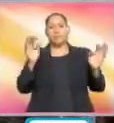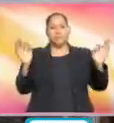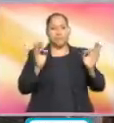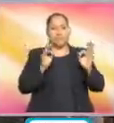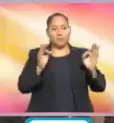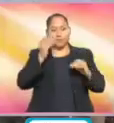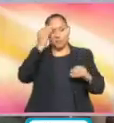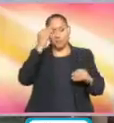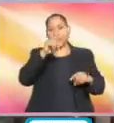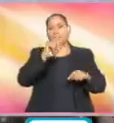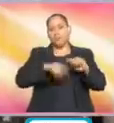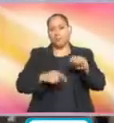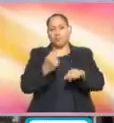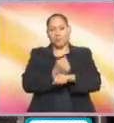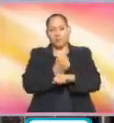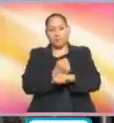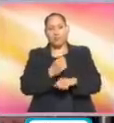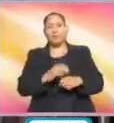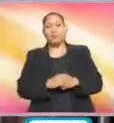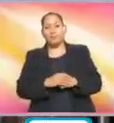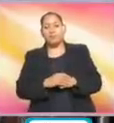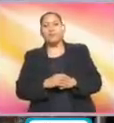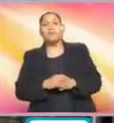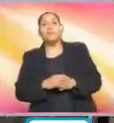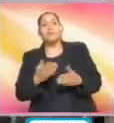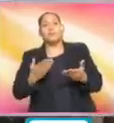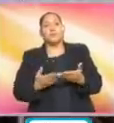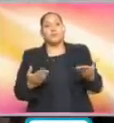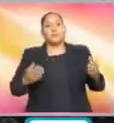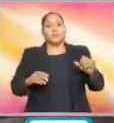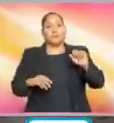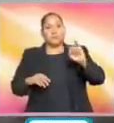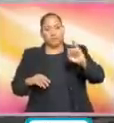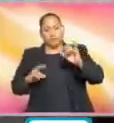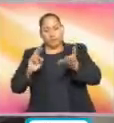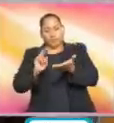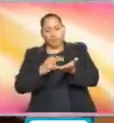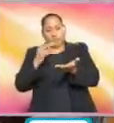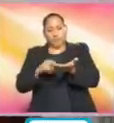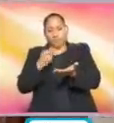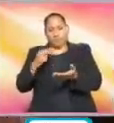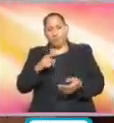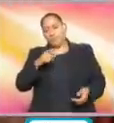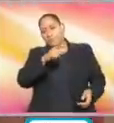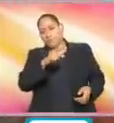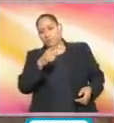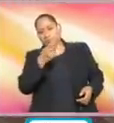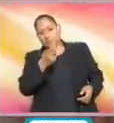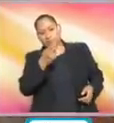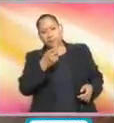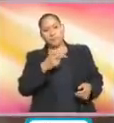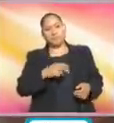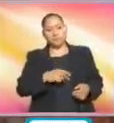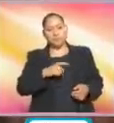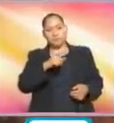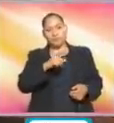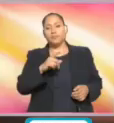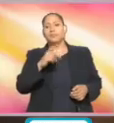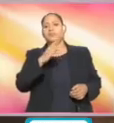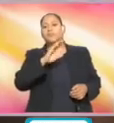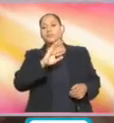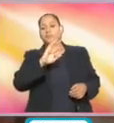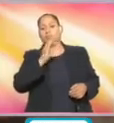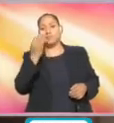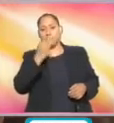y pasó descalzo esa foto, sí. Y ahora sí, y luego acá autografiados, estos son los misioneros de la muerte, es el